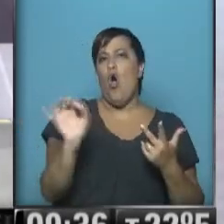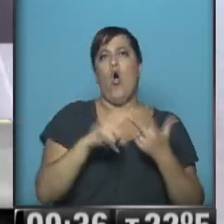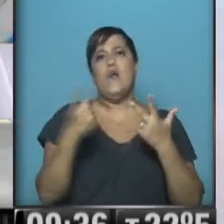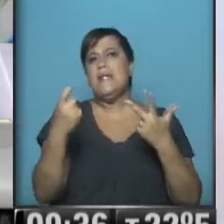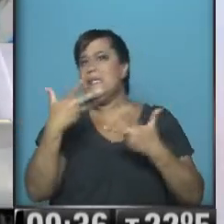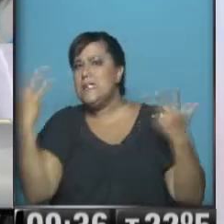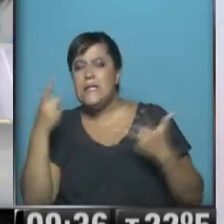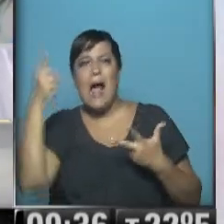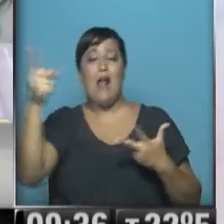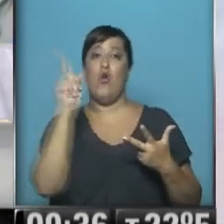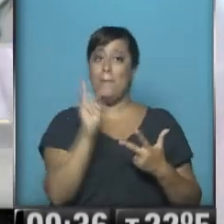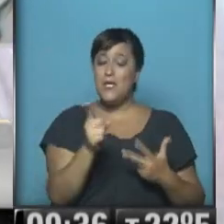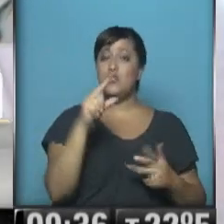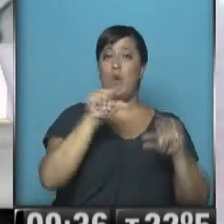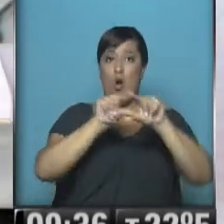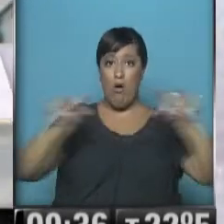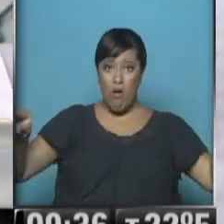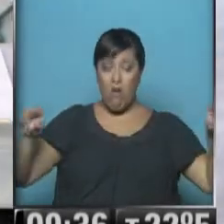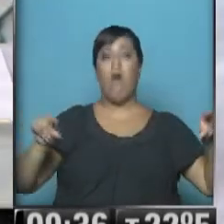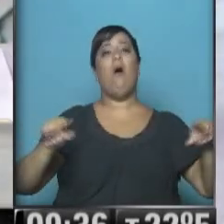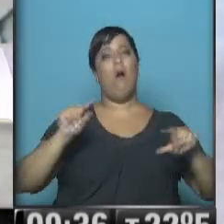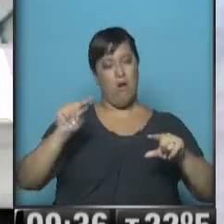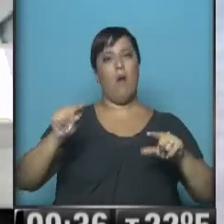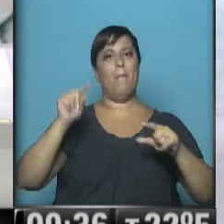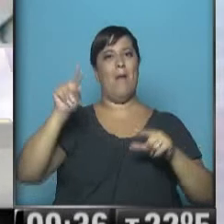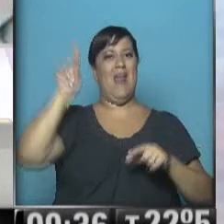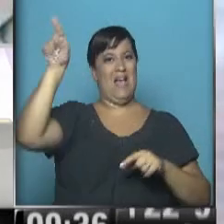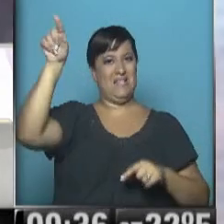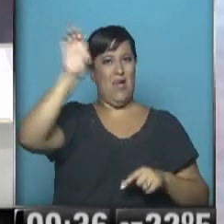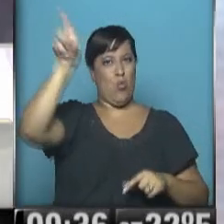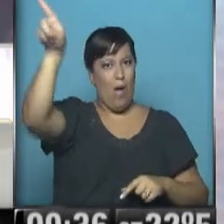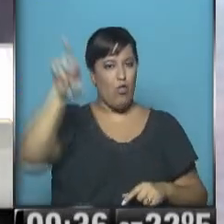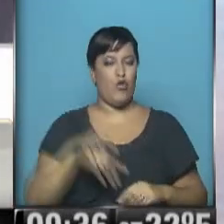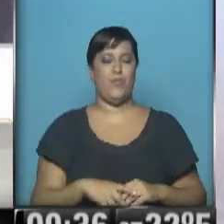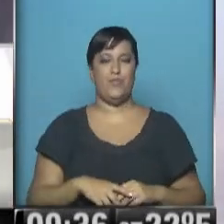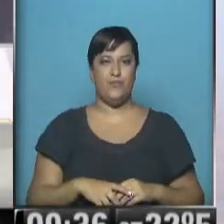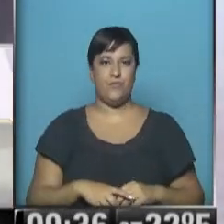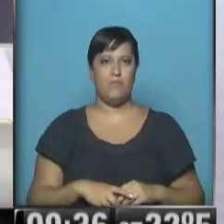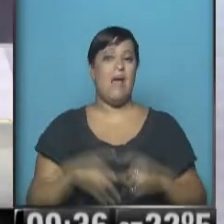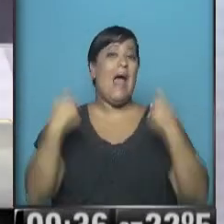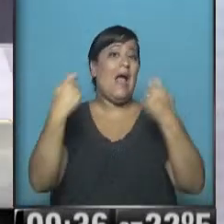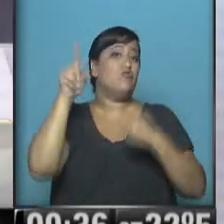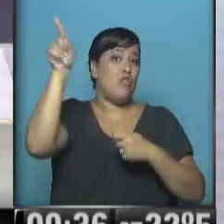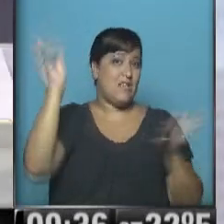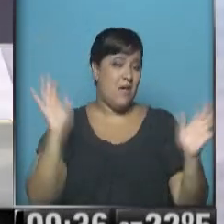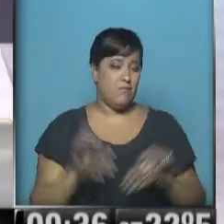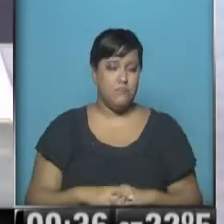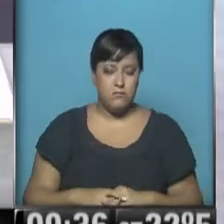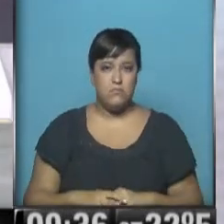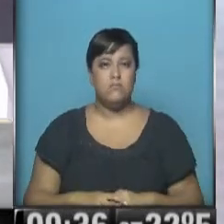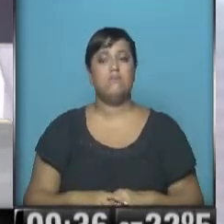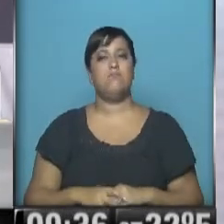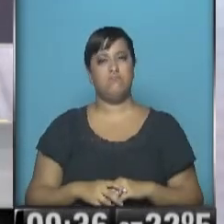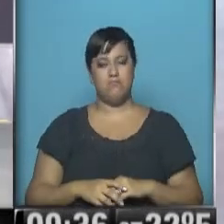algo. O sea, esa cuenta es directamente para que ellos la usen allá. Ellos la usan ahí.